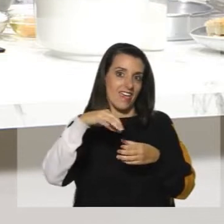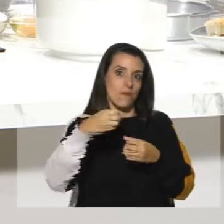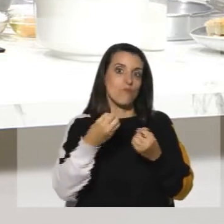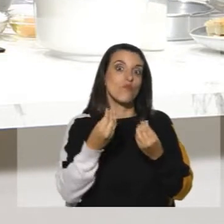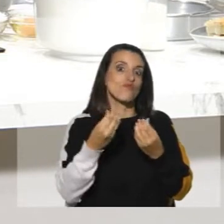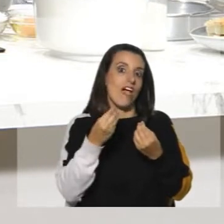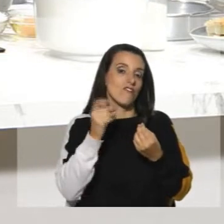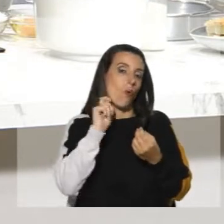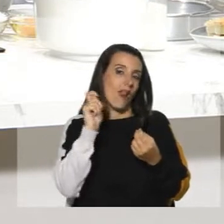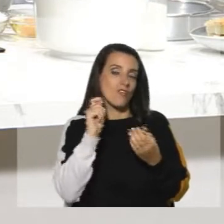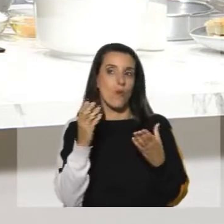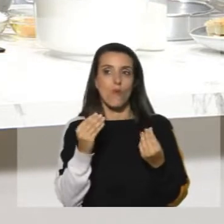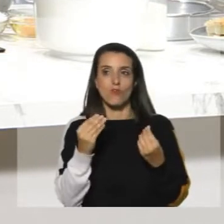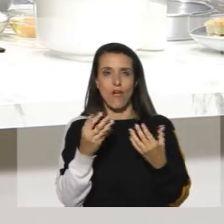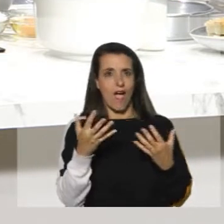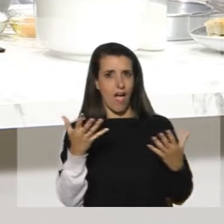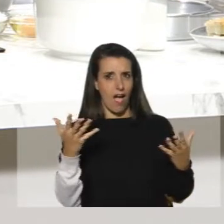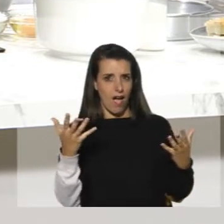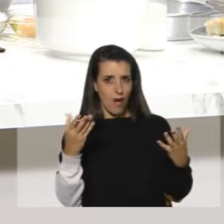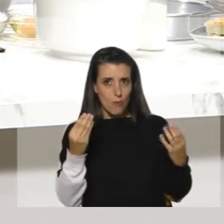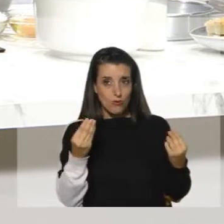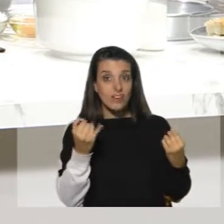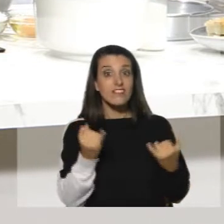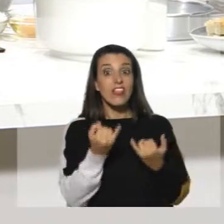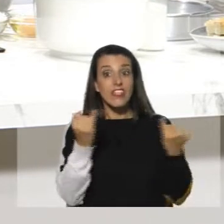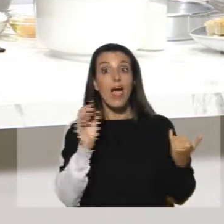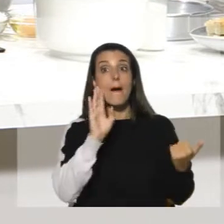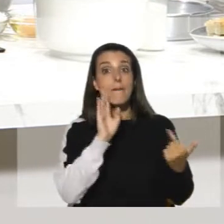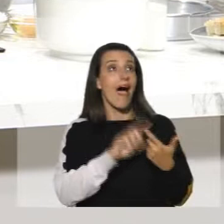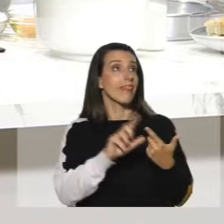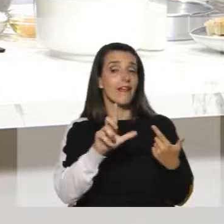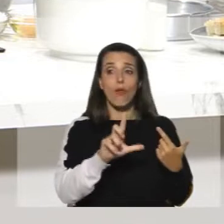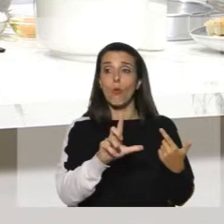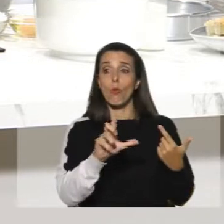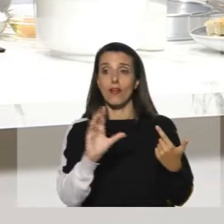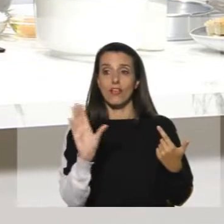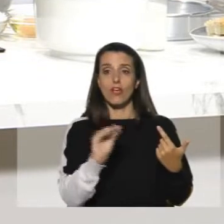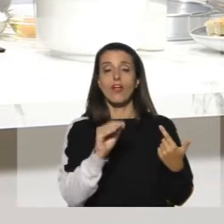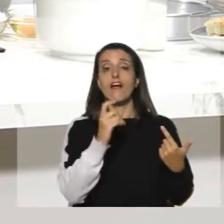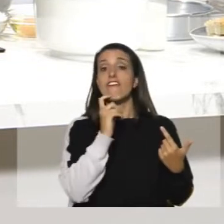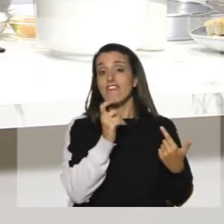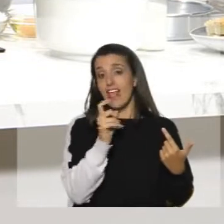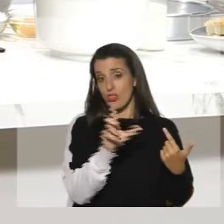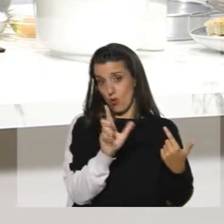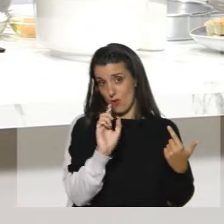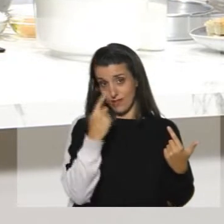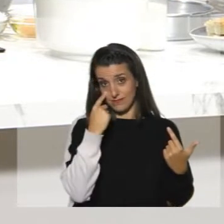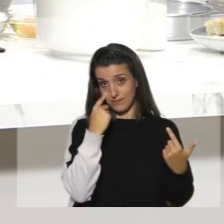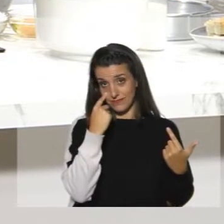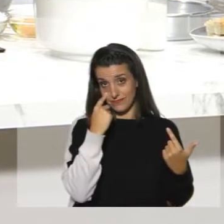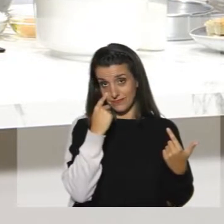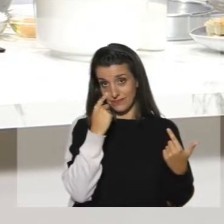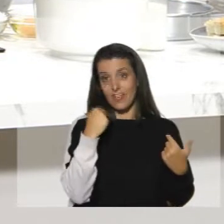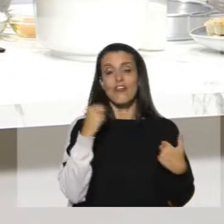imagínense. Exacto. ¡Ay, ay, Ana! Es terrible. No te digo, el día de la ¿el madre. ¿El lunes? No sé. Bueno, el lunes es feriado, yo no estoy. Exacto, así que vengo con así, el